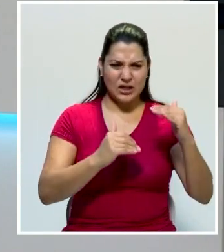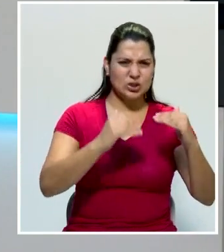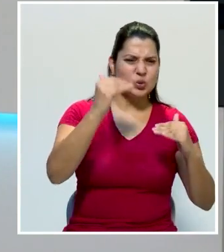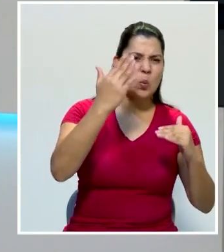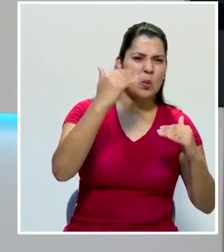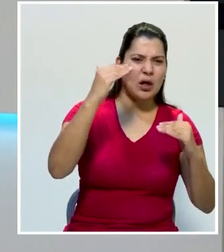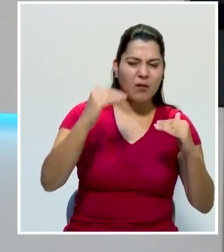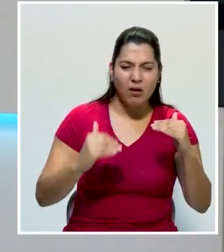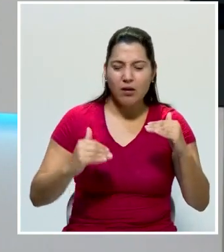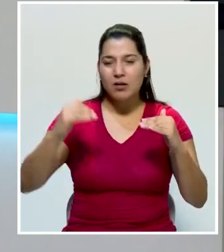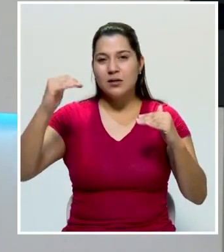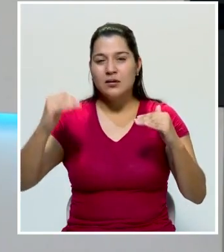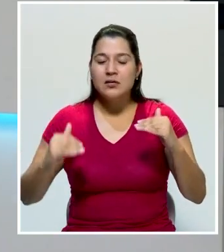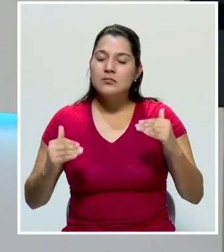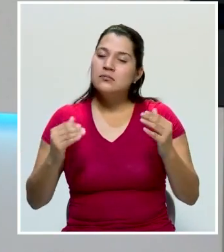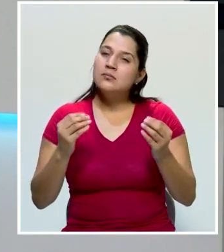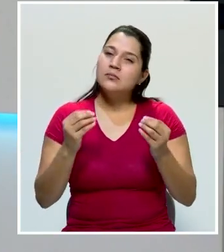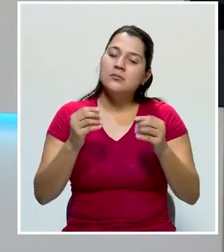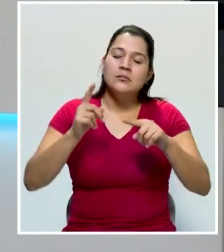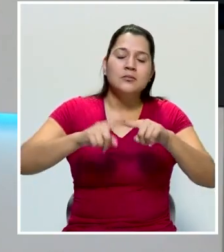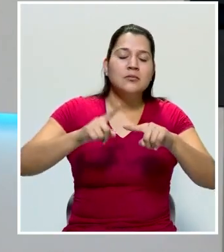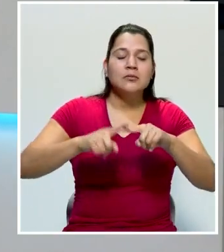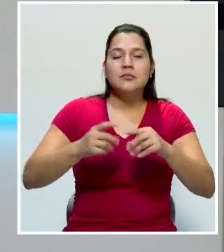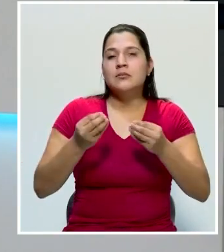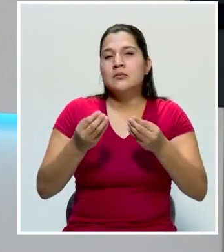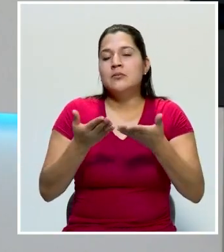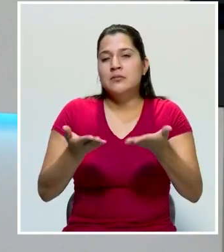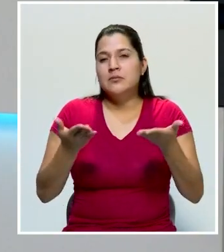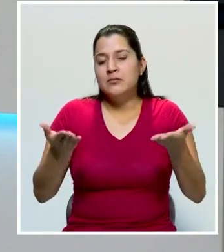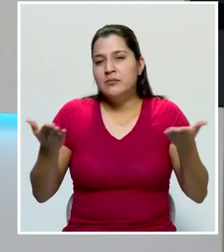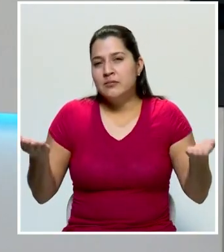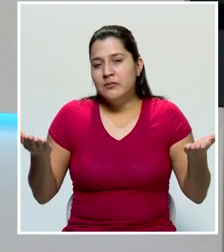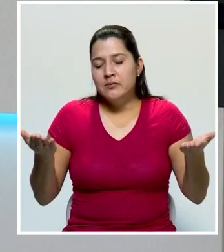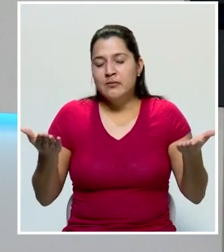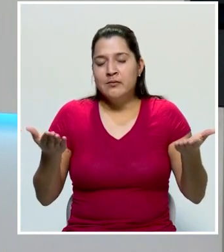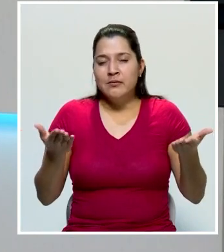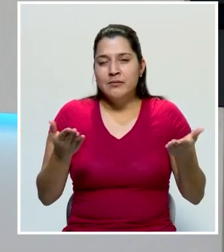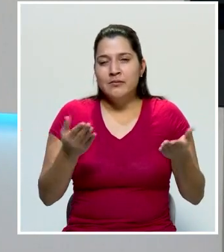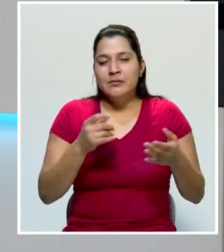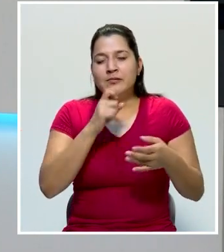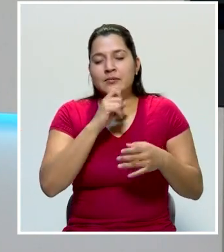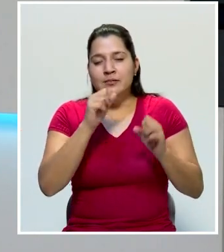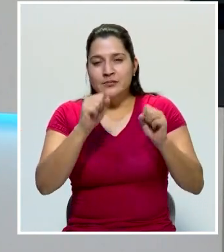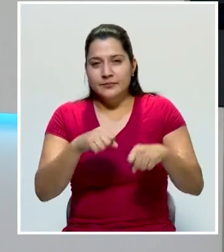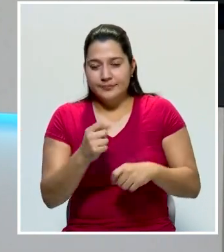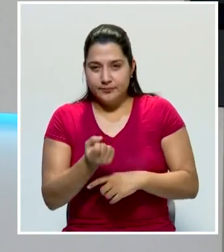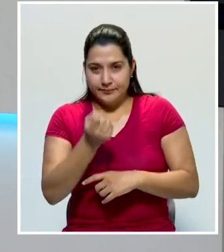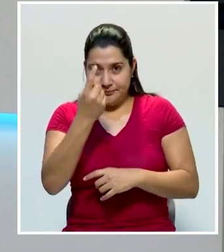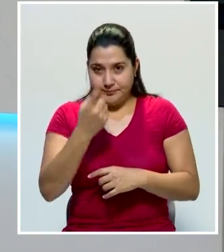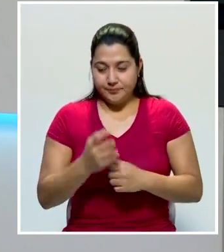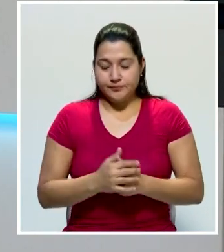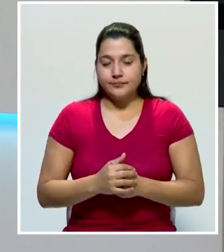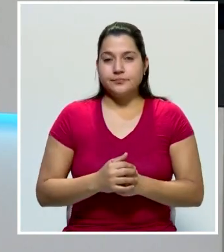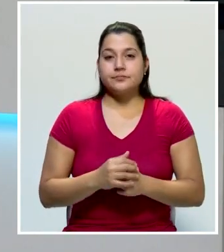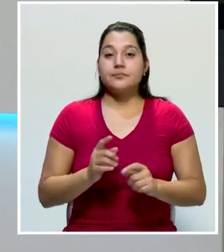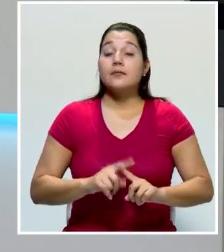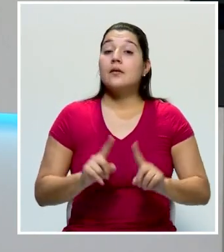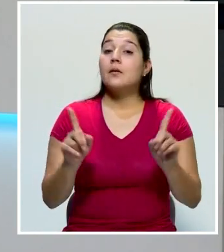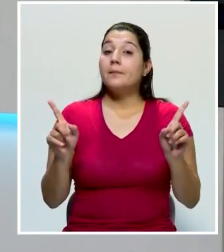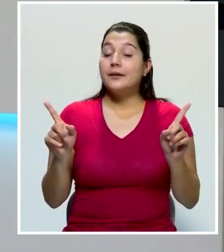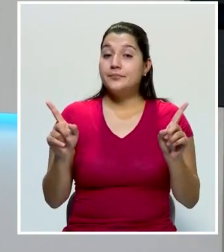qué baja, porque ahí juegan unos capitales que son difíciles de detectar y que entran y salen de la economía,